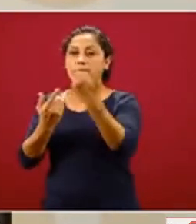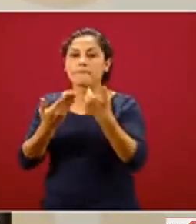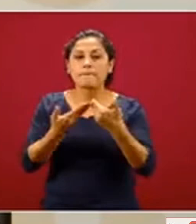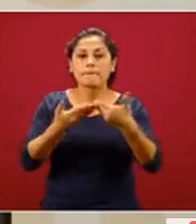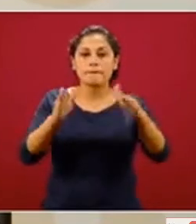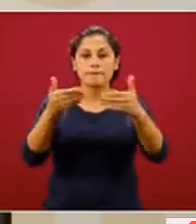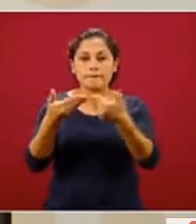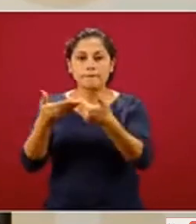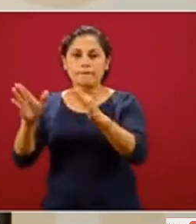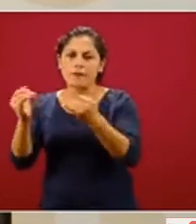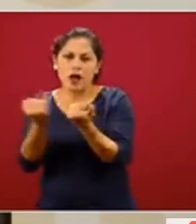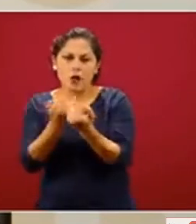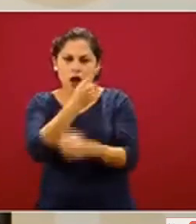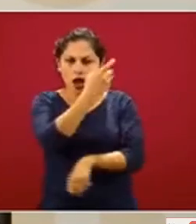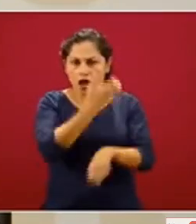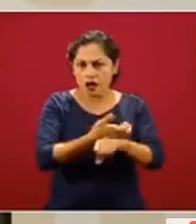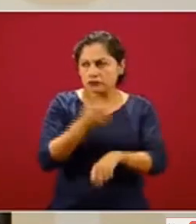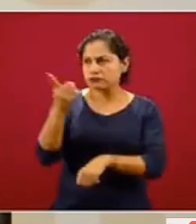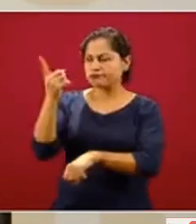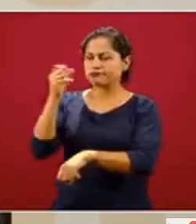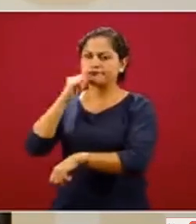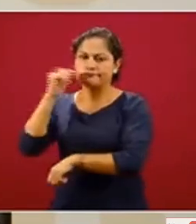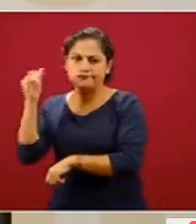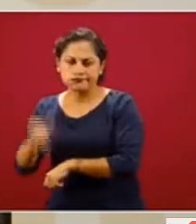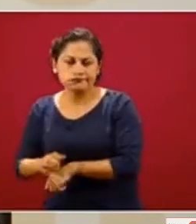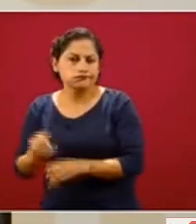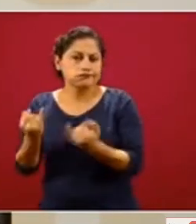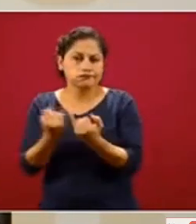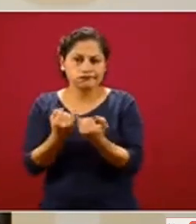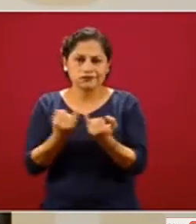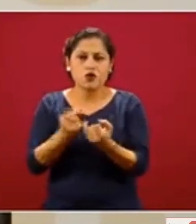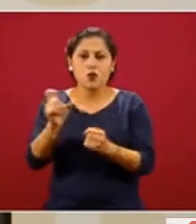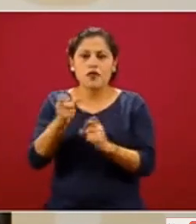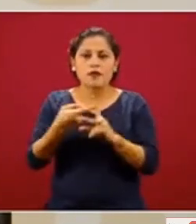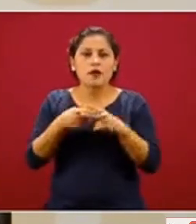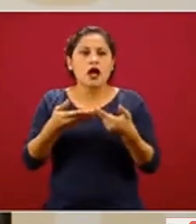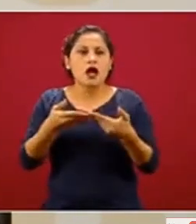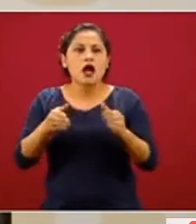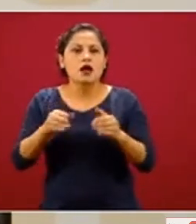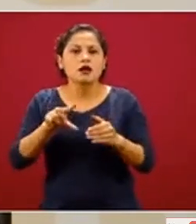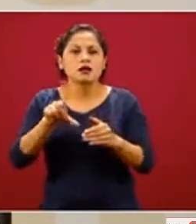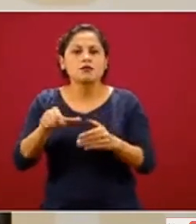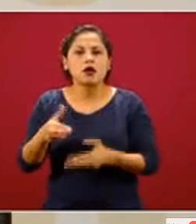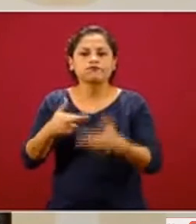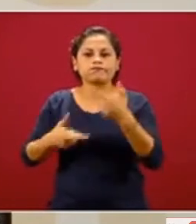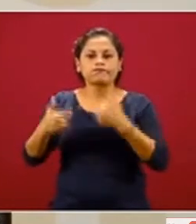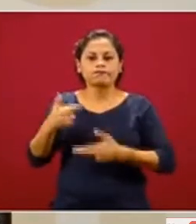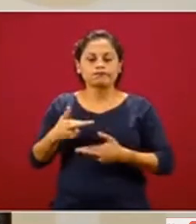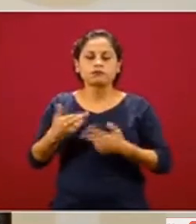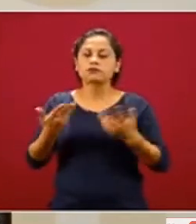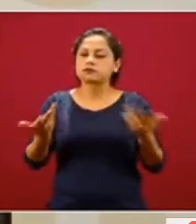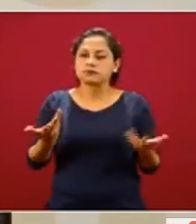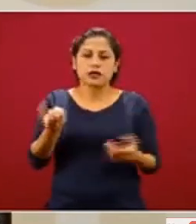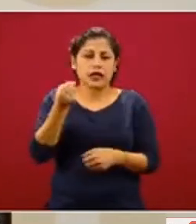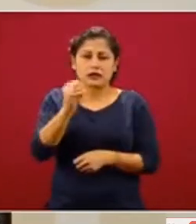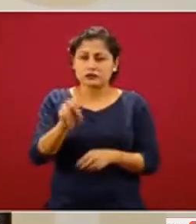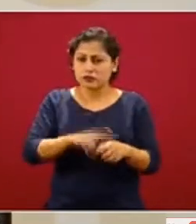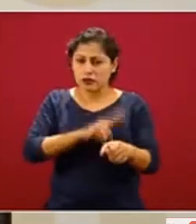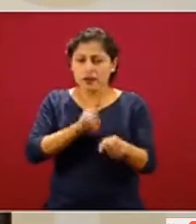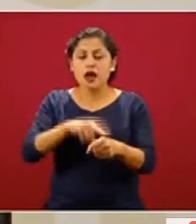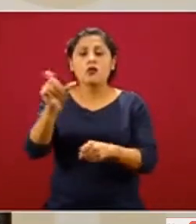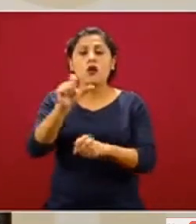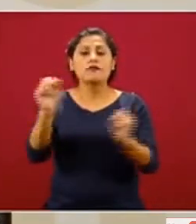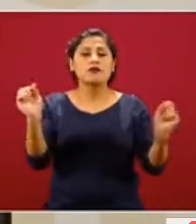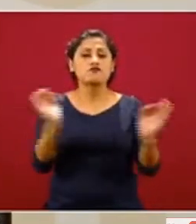España, en Italia, que empezó también y luego se echó para atrás, etcétera. En el momento en que hay movilidad pública y todavía